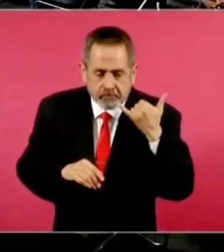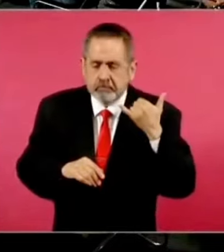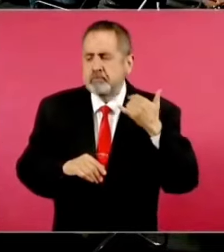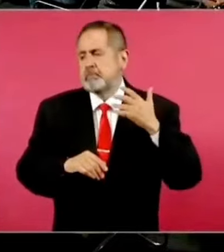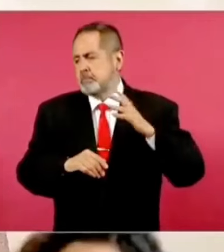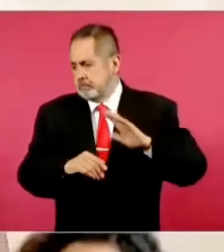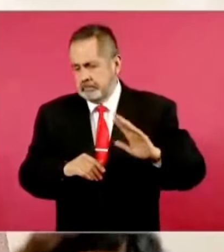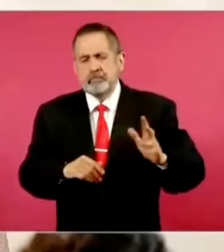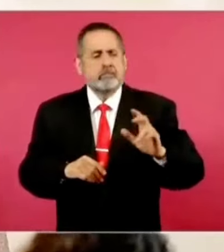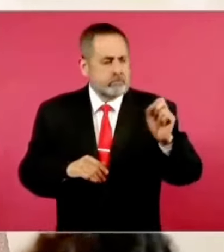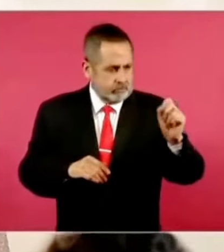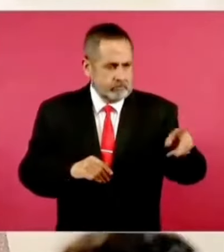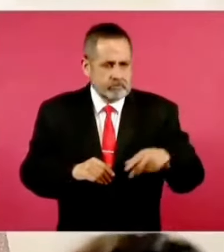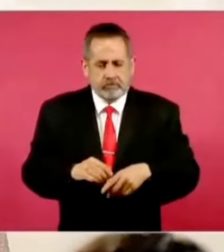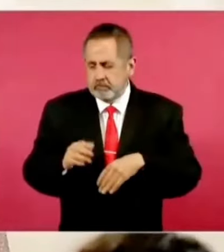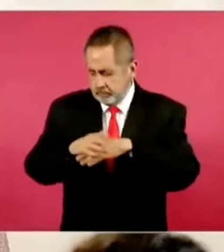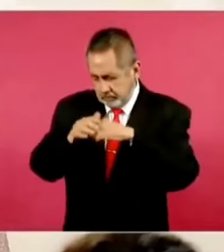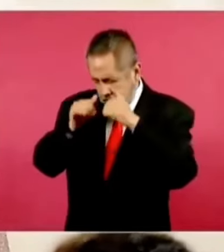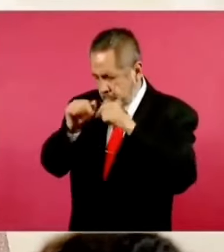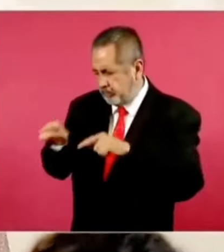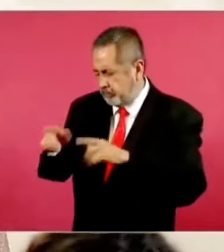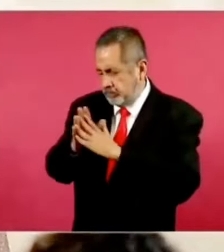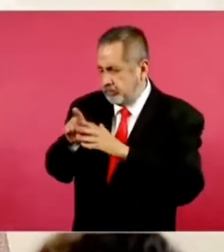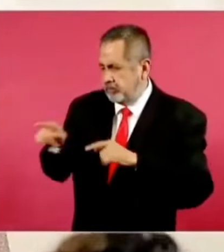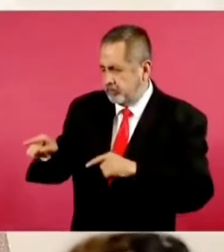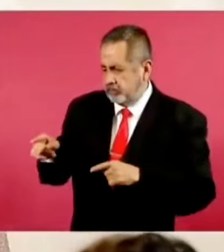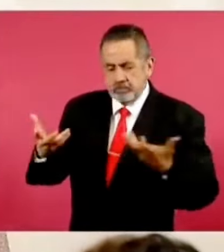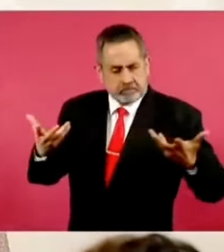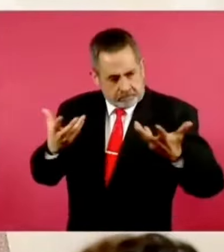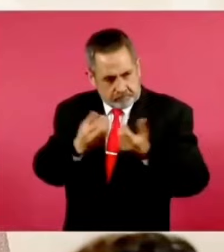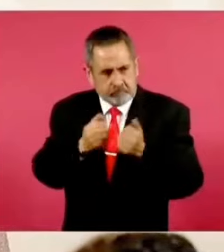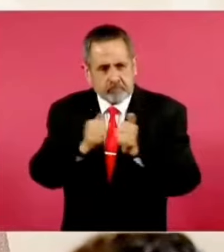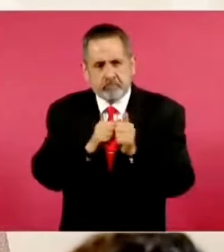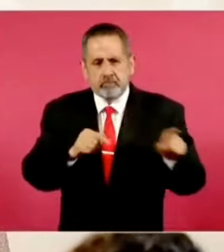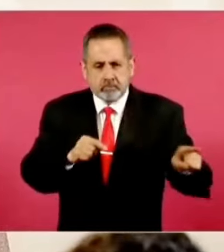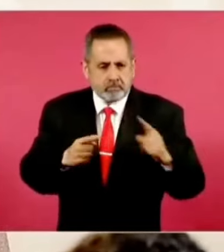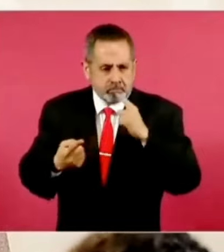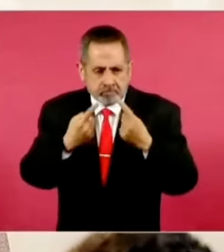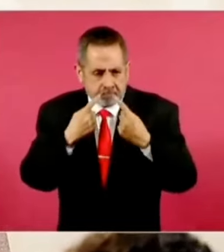y que quería que yo recibiera